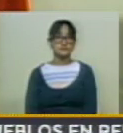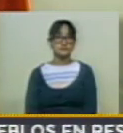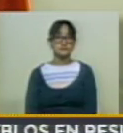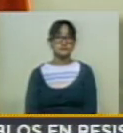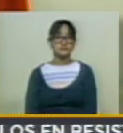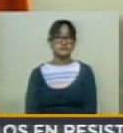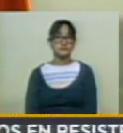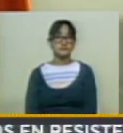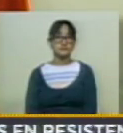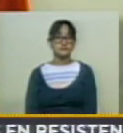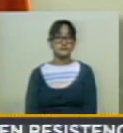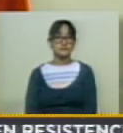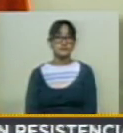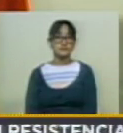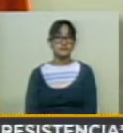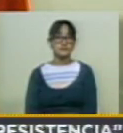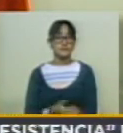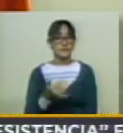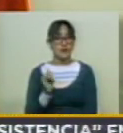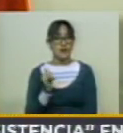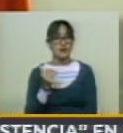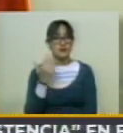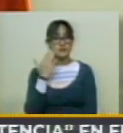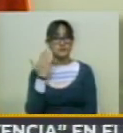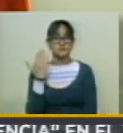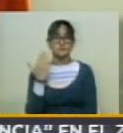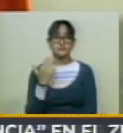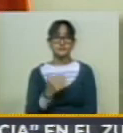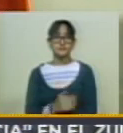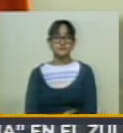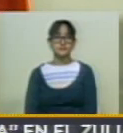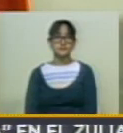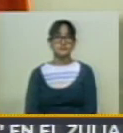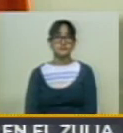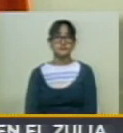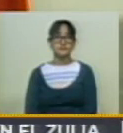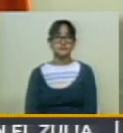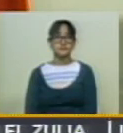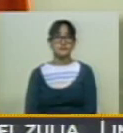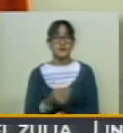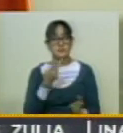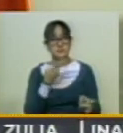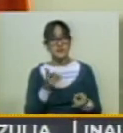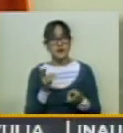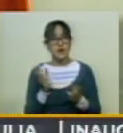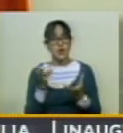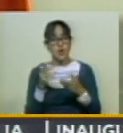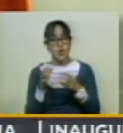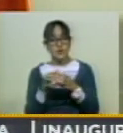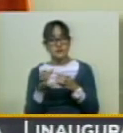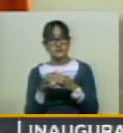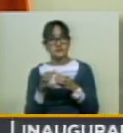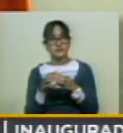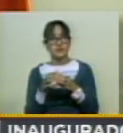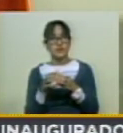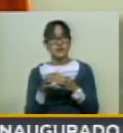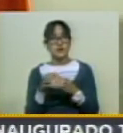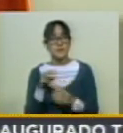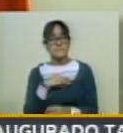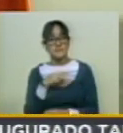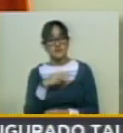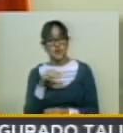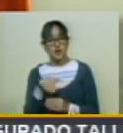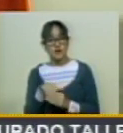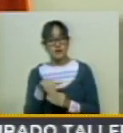creo que lo saqué de aquí, no importa. Tenemos que nos solicitaron que invitáramos una serie de organizaciones como misión